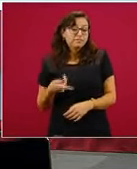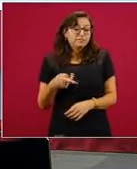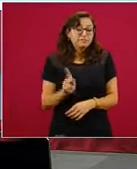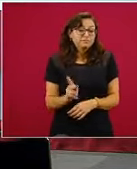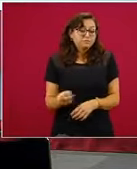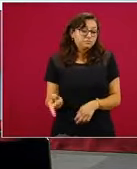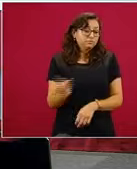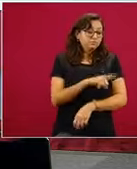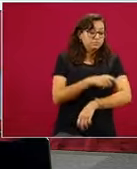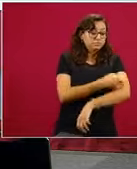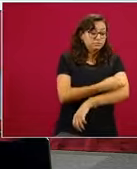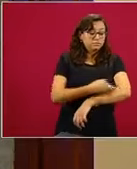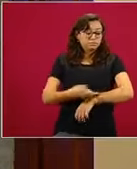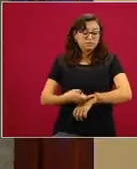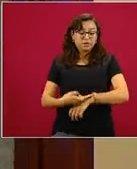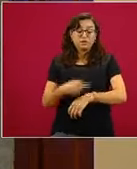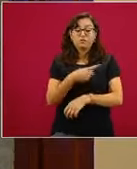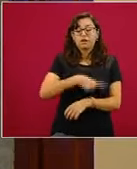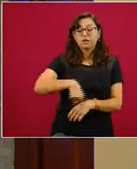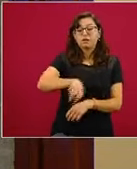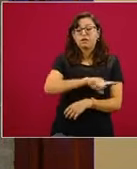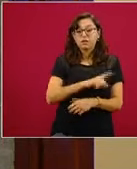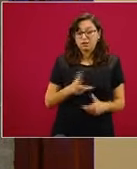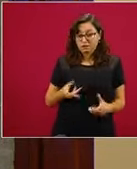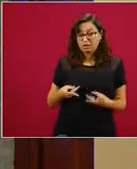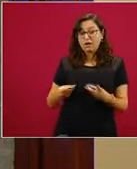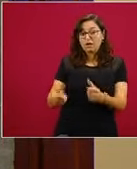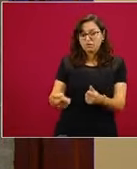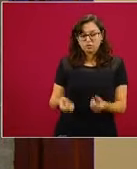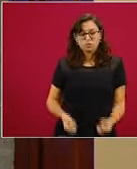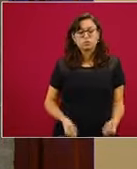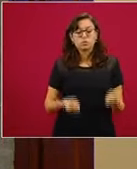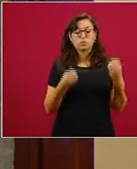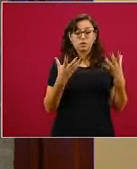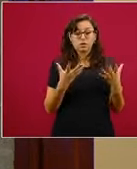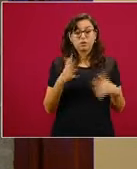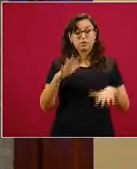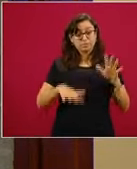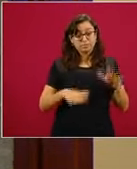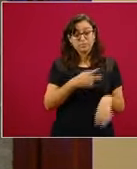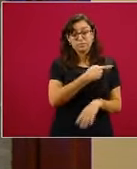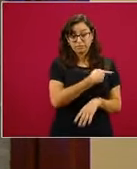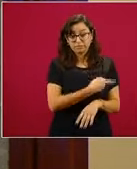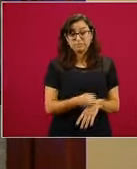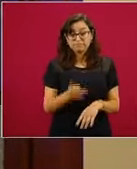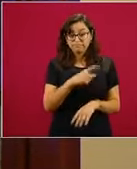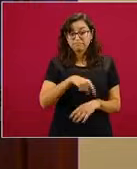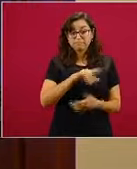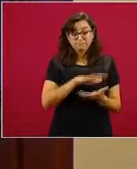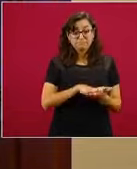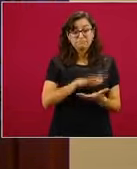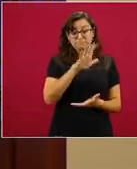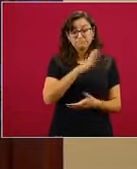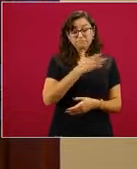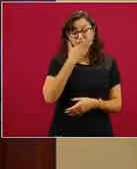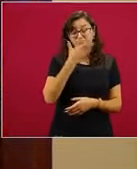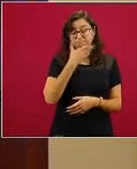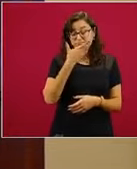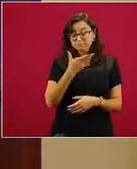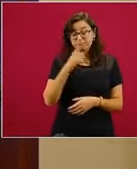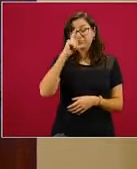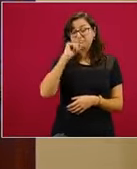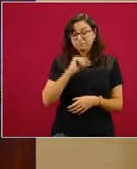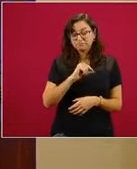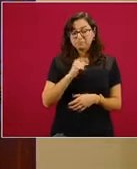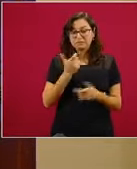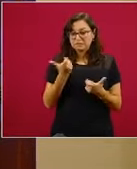población económicamente activa es quien está afectada por ello. Si hablamos que los hombres también son los mayormente afectados, esa familia